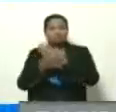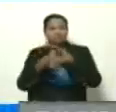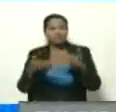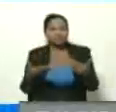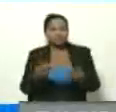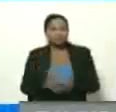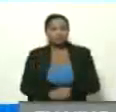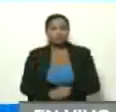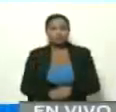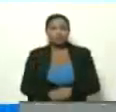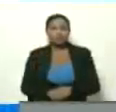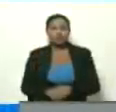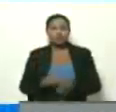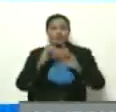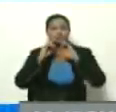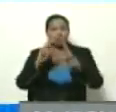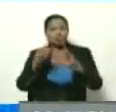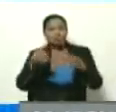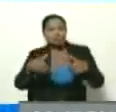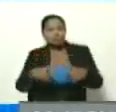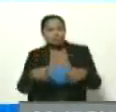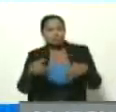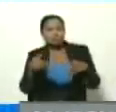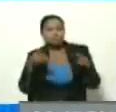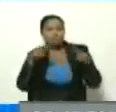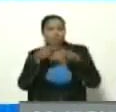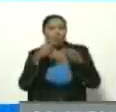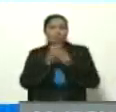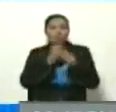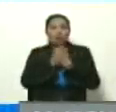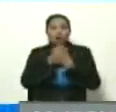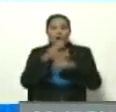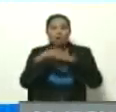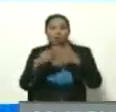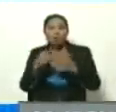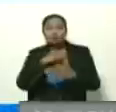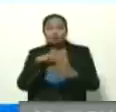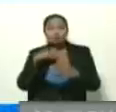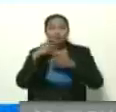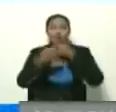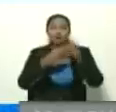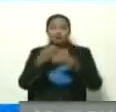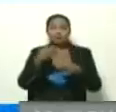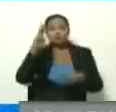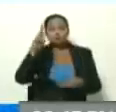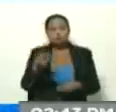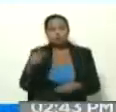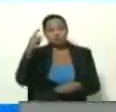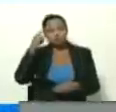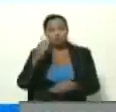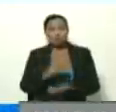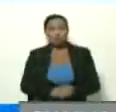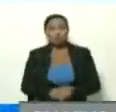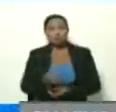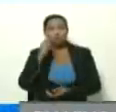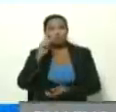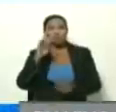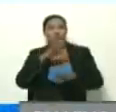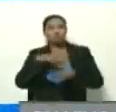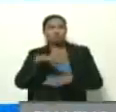los resultados forma parte del trabajo que debemos hacer todos los días, ¿no? Ver dónde hubo la